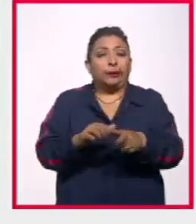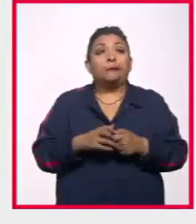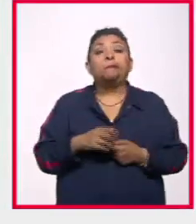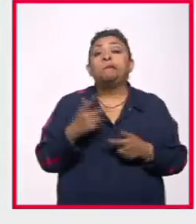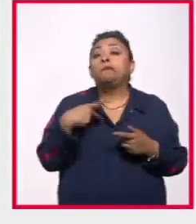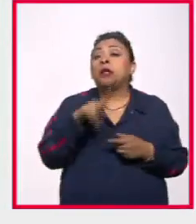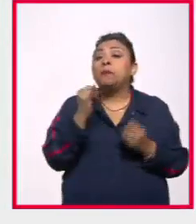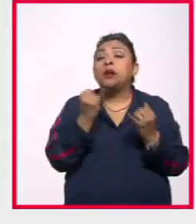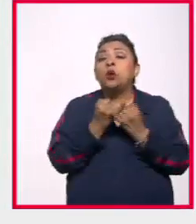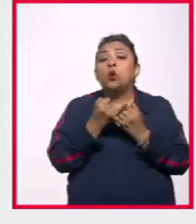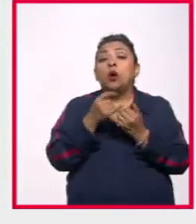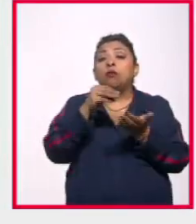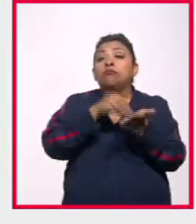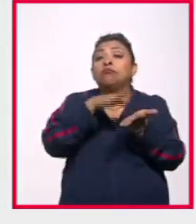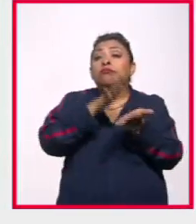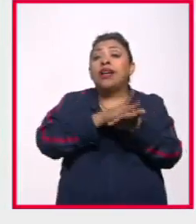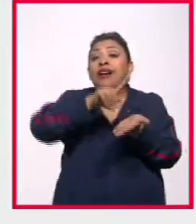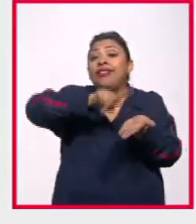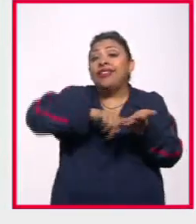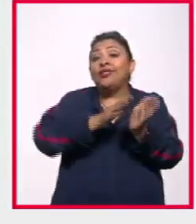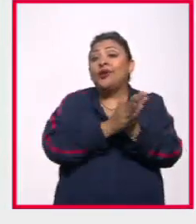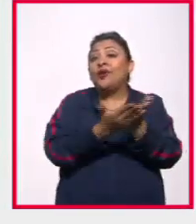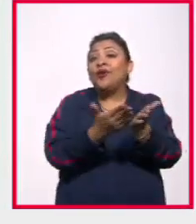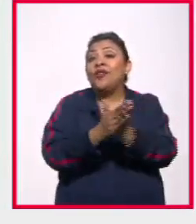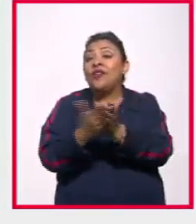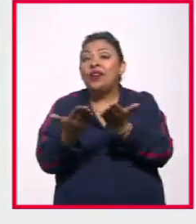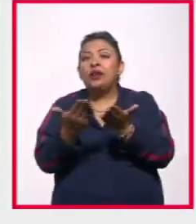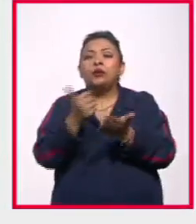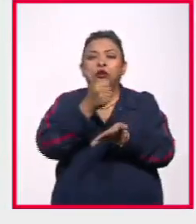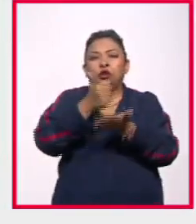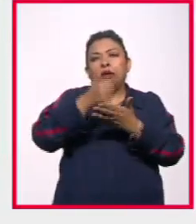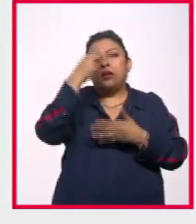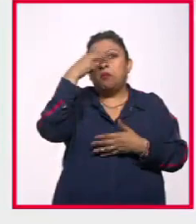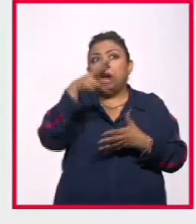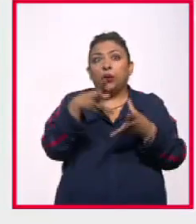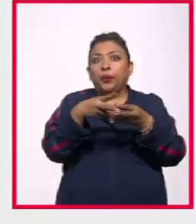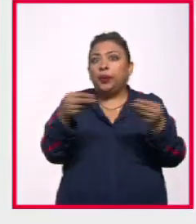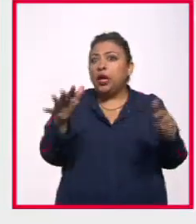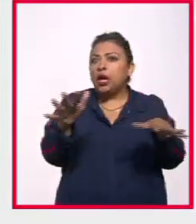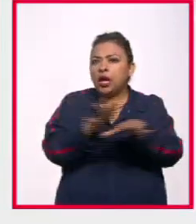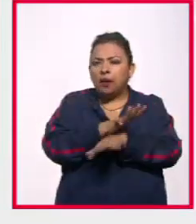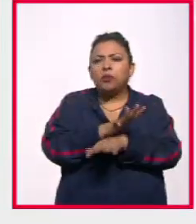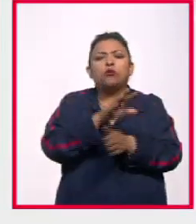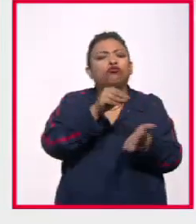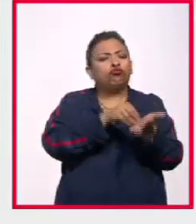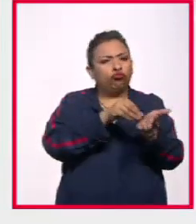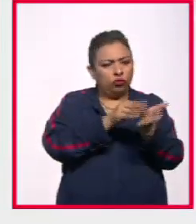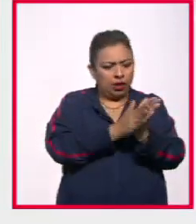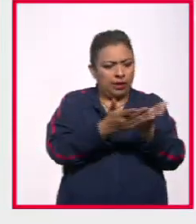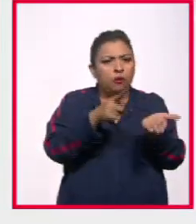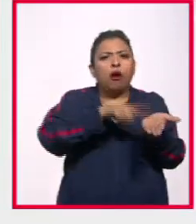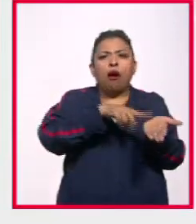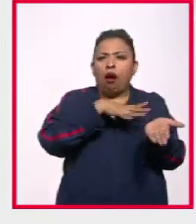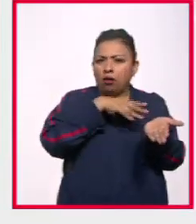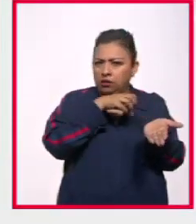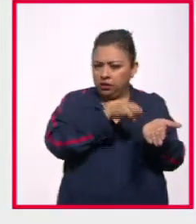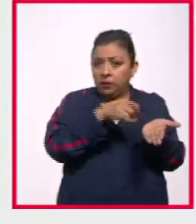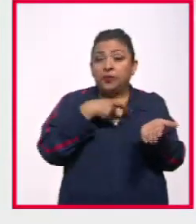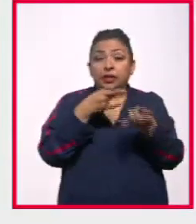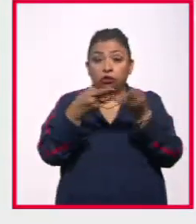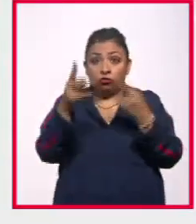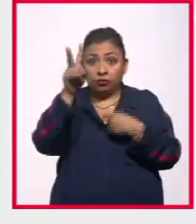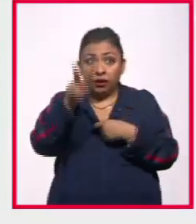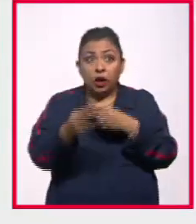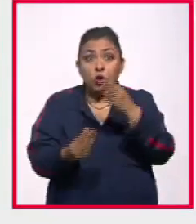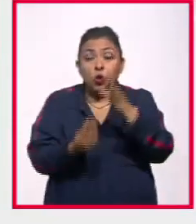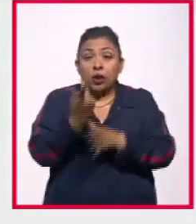Pero también quedan atrapadas en la literatura. Esa Ciudad de México que ya no es, sigue sucediendo en los libros. En la historia verdadera